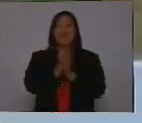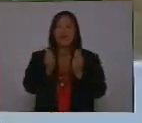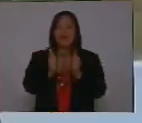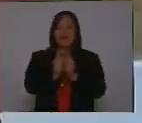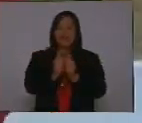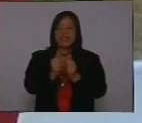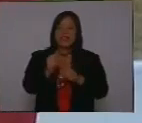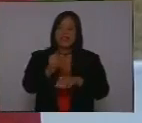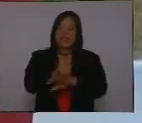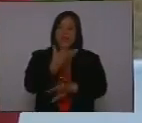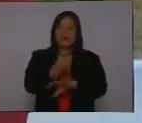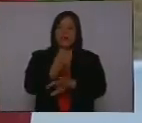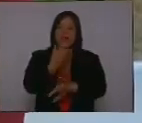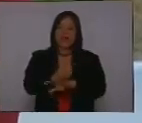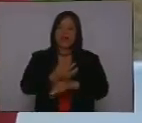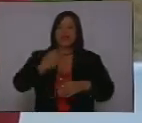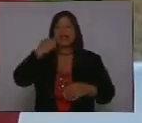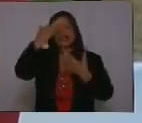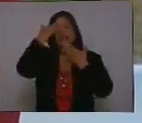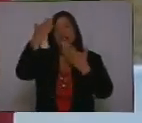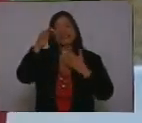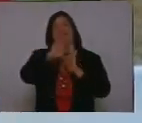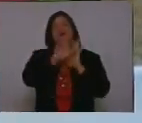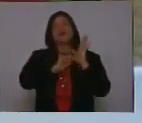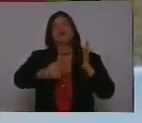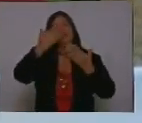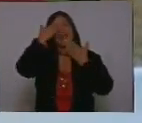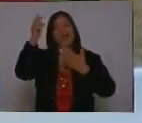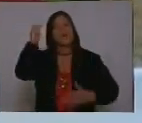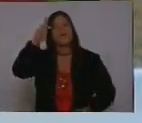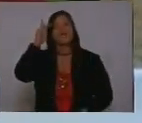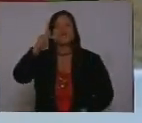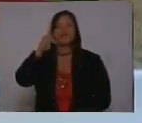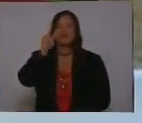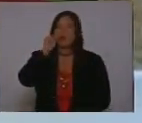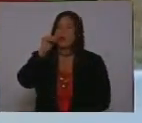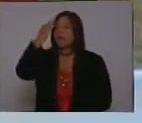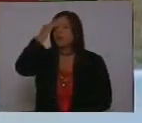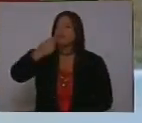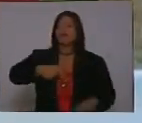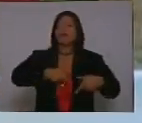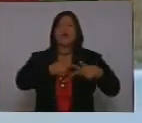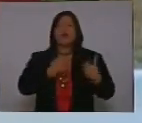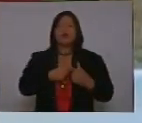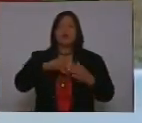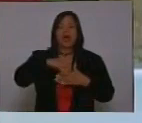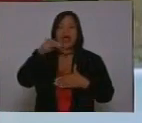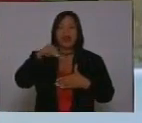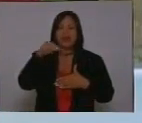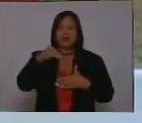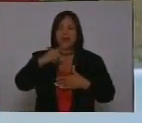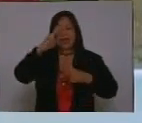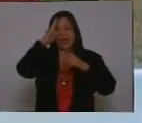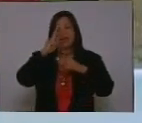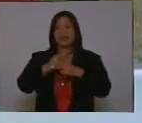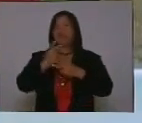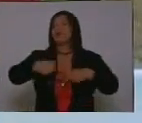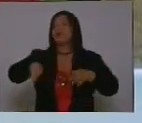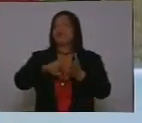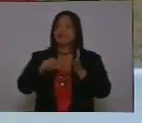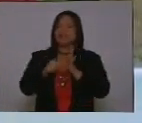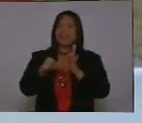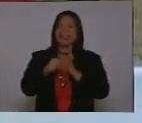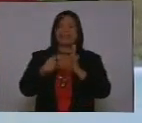directiva y a mis camaradas constituyentes. Profesores Carras, de mi corazón y de mi alma, orgullosa de